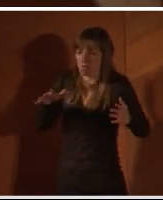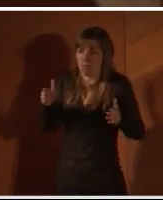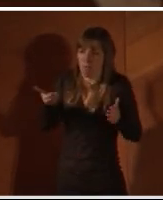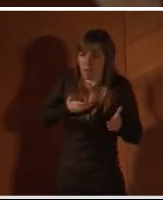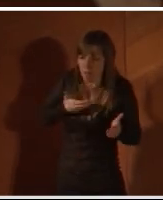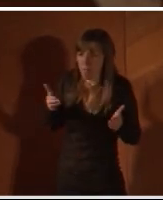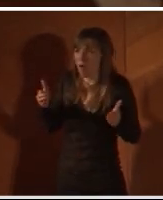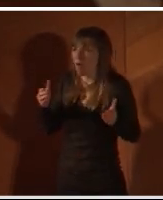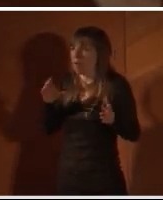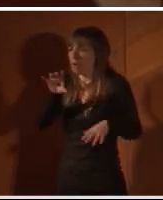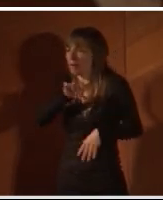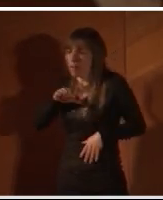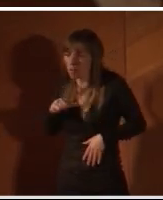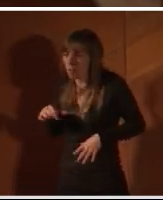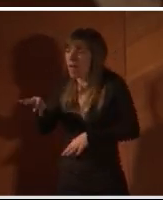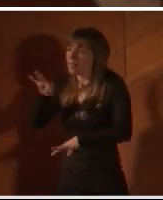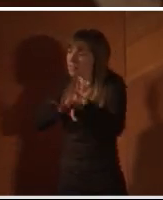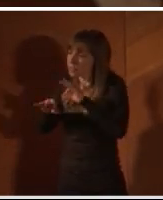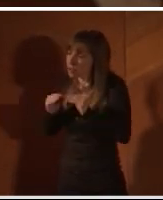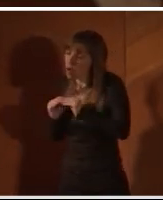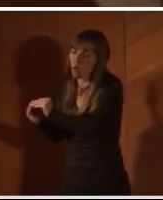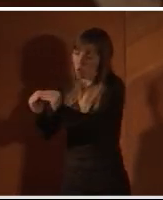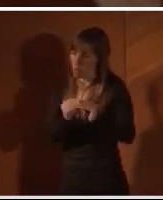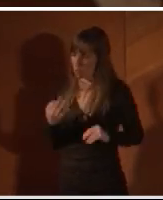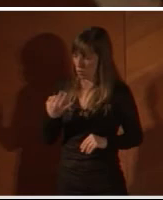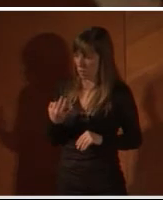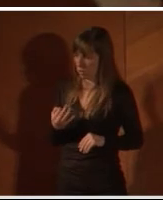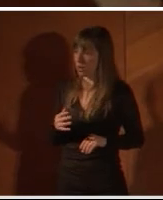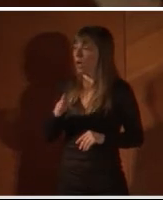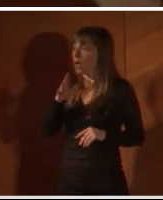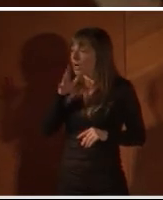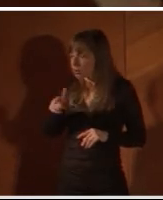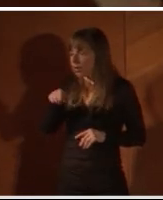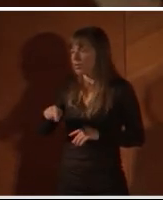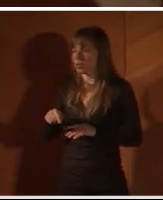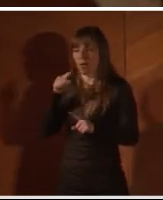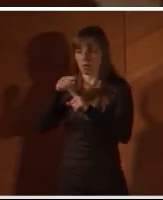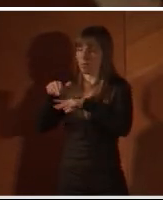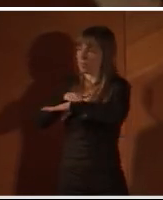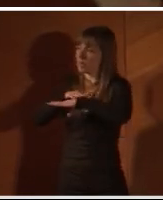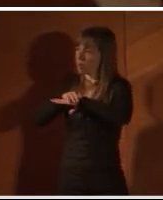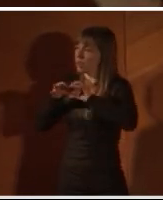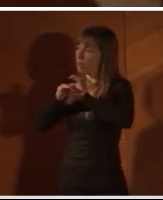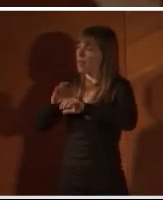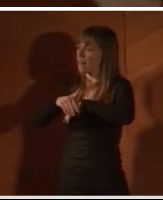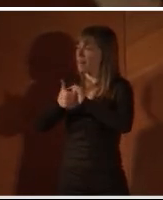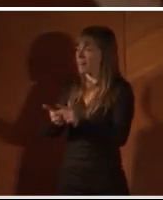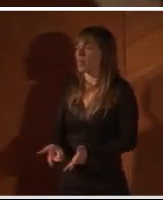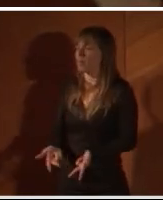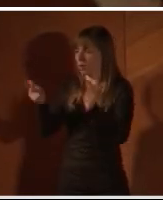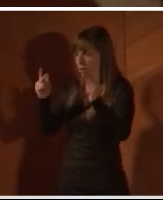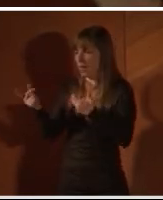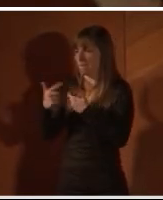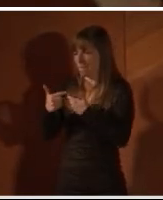etcétera, etcétera. Seguro que este es el principio de una forma de entender los gobiernos mucho más democrática, mucho más